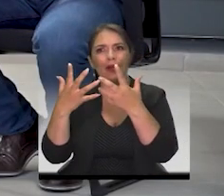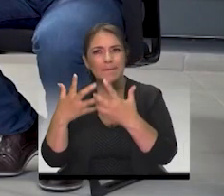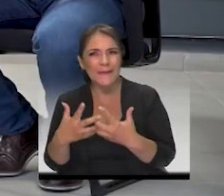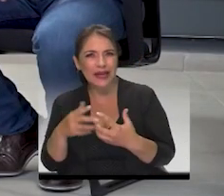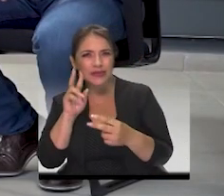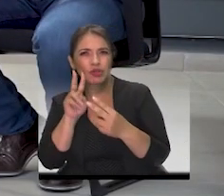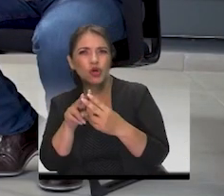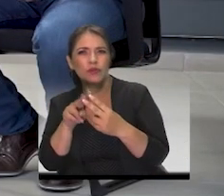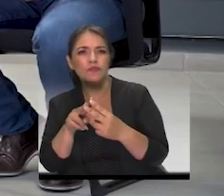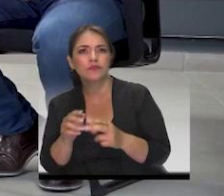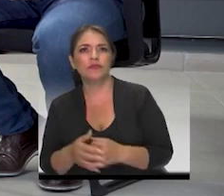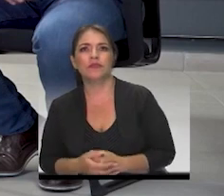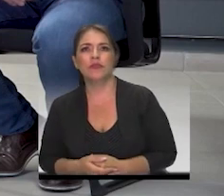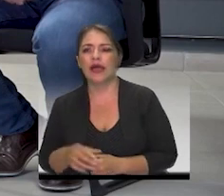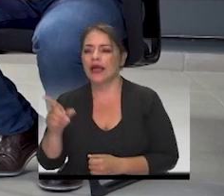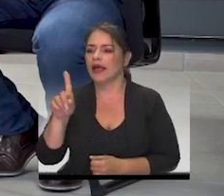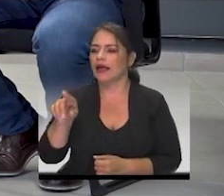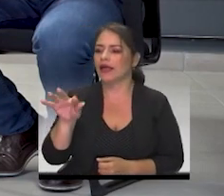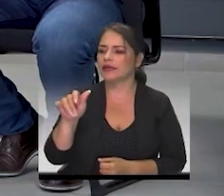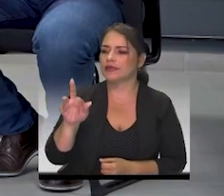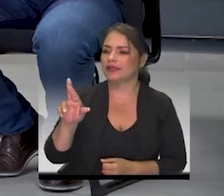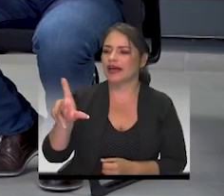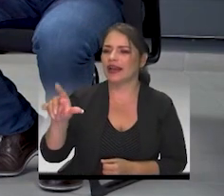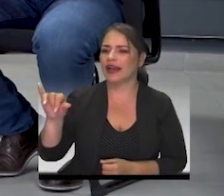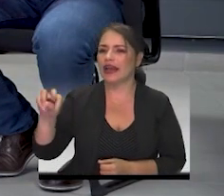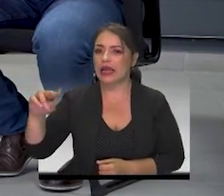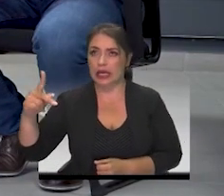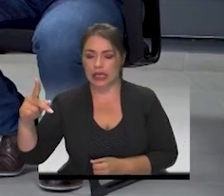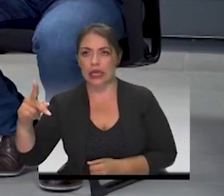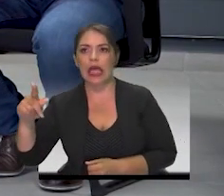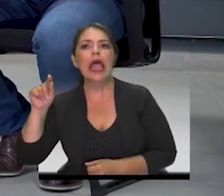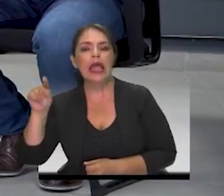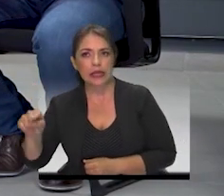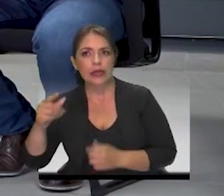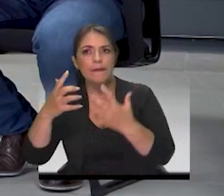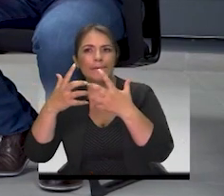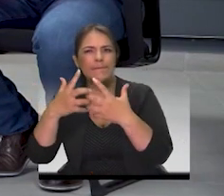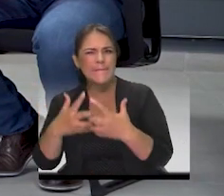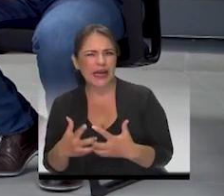conocen, que es Starlink. Esta compañía es una compañía de uno de